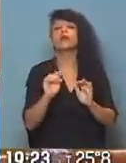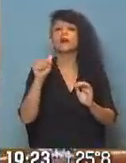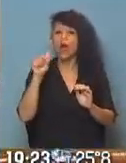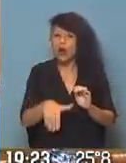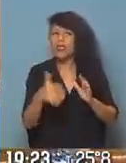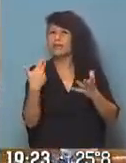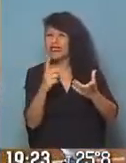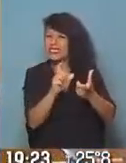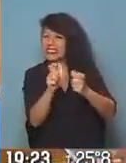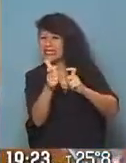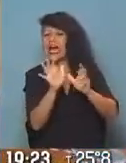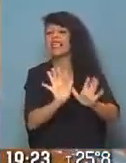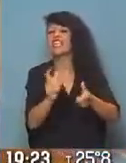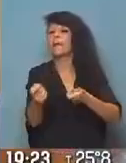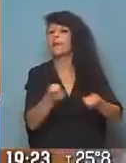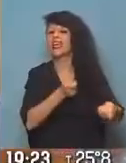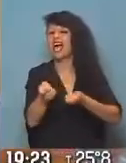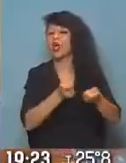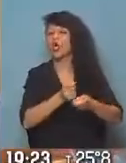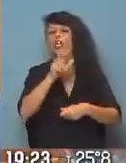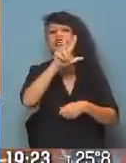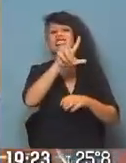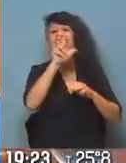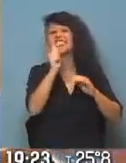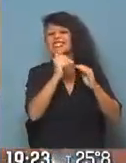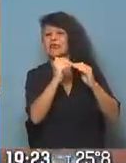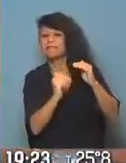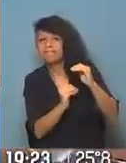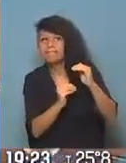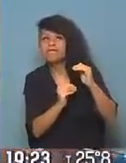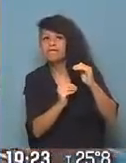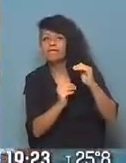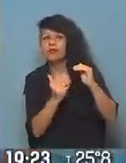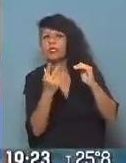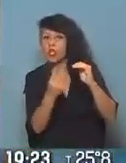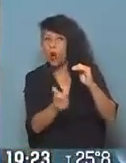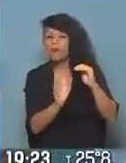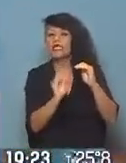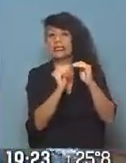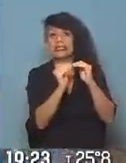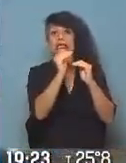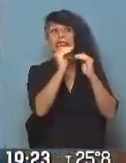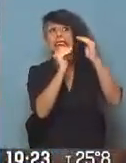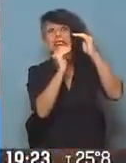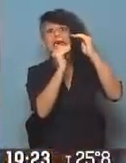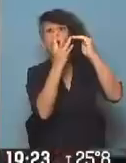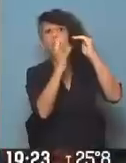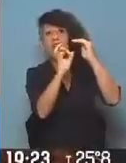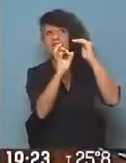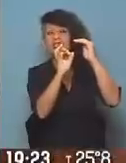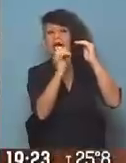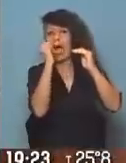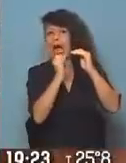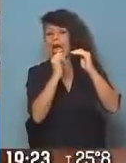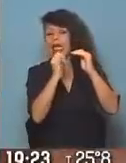parece que el mercado tiene esta lógica de trabajo de 36 compra y cuando se acerca a 40 empieza a jugar más la tasa de interés creo que